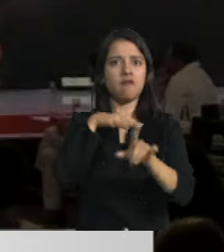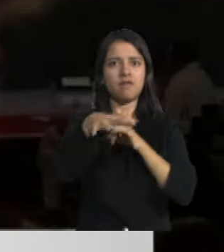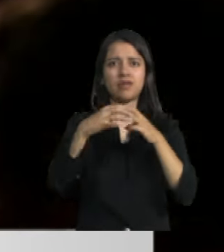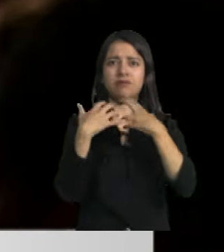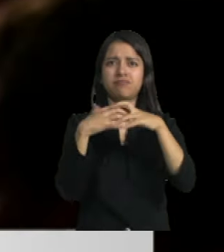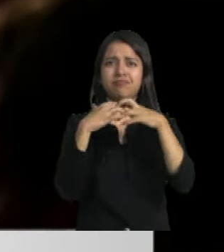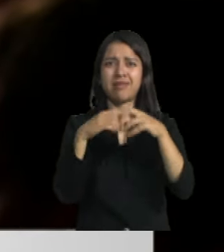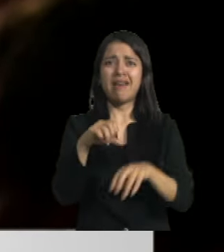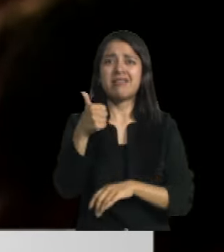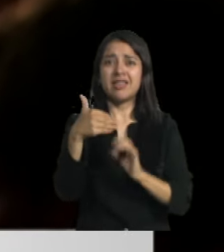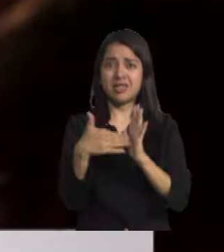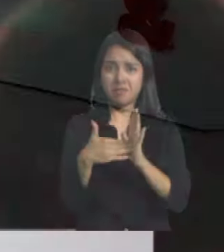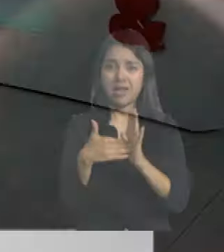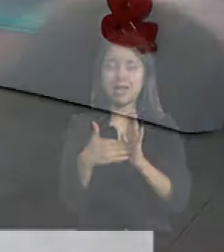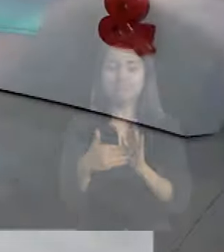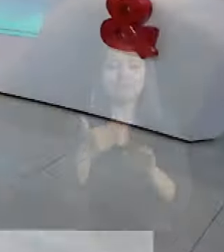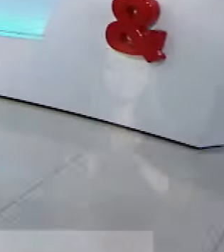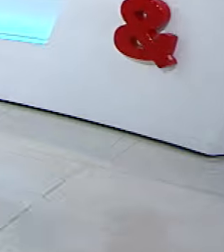Ya volvemos.